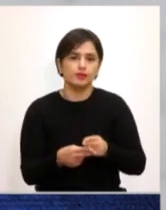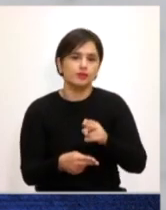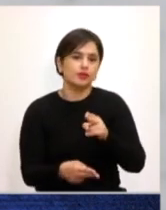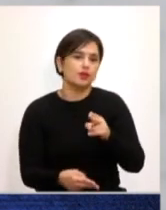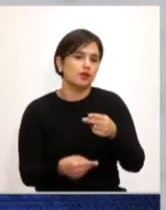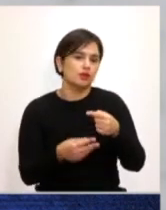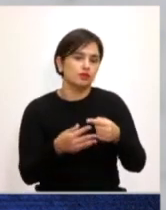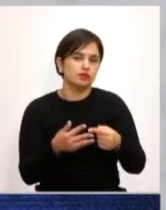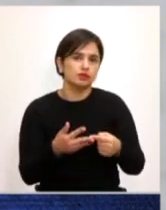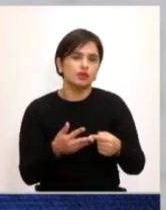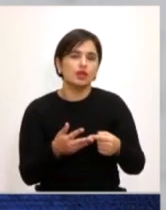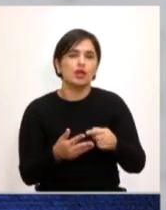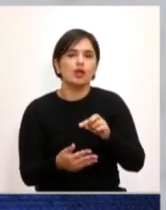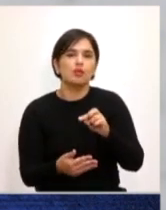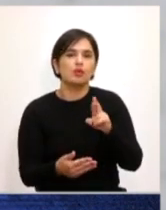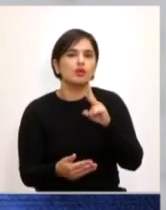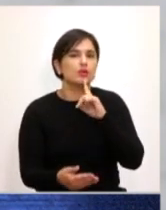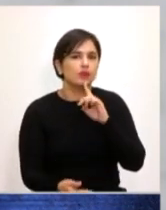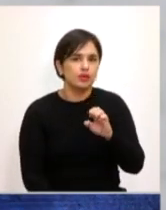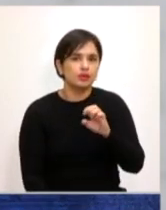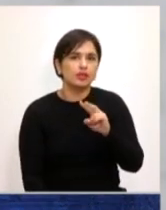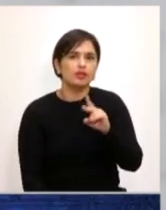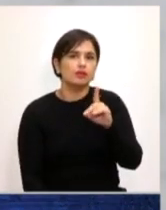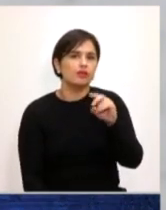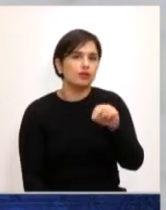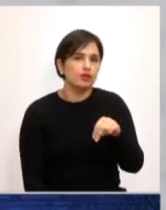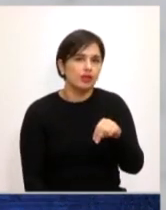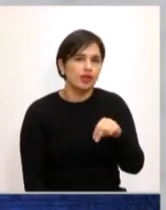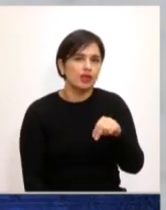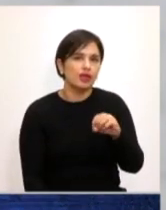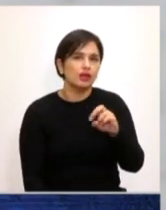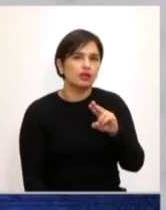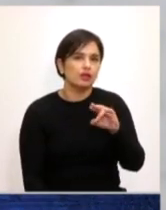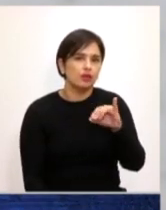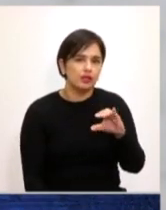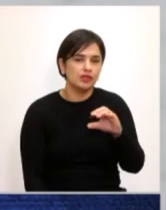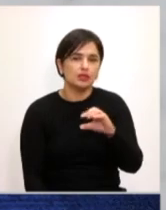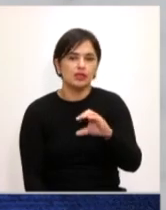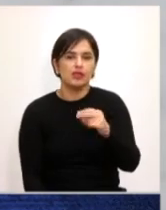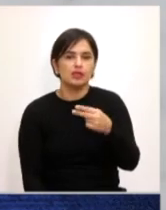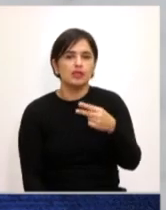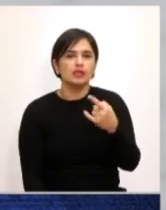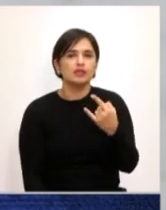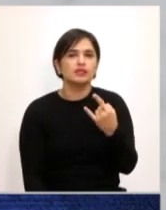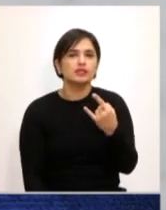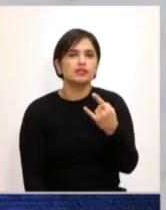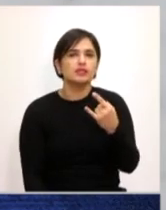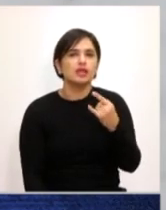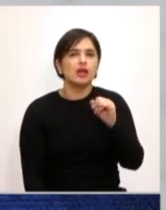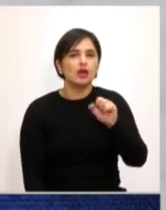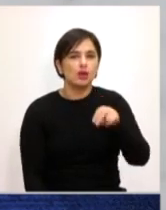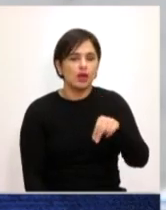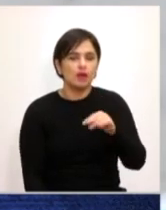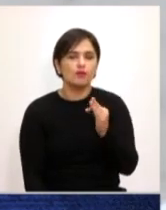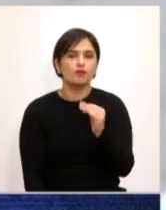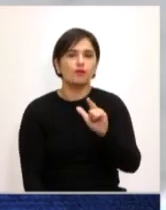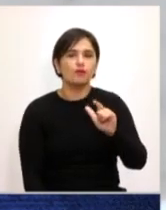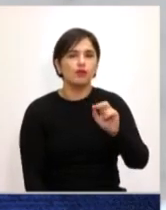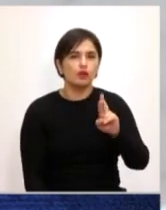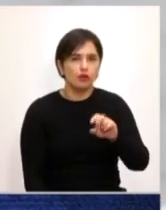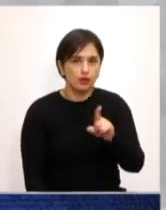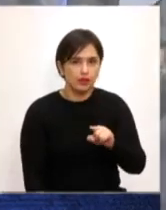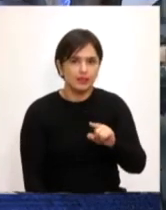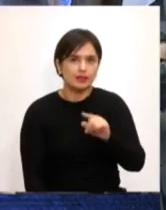Durana, Yasna Proboste, Paulina Bodanovich, Francisco Chaguán, Iván Flores, Felipe Cas, Javier Macaya,